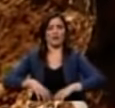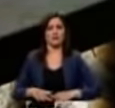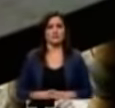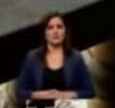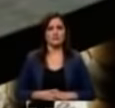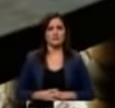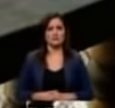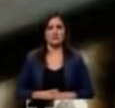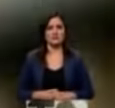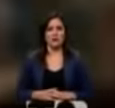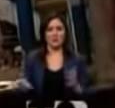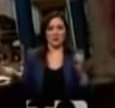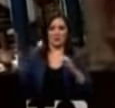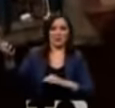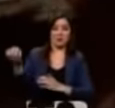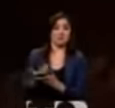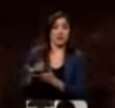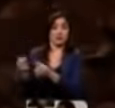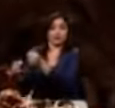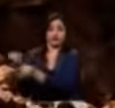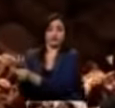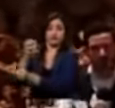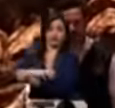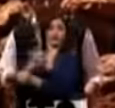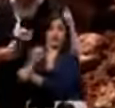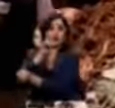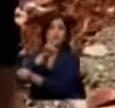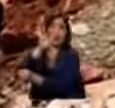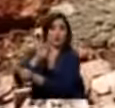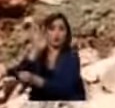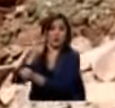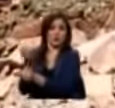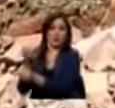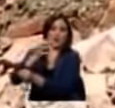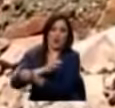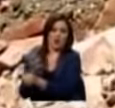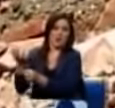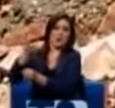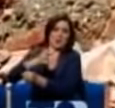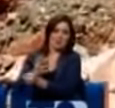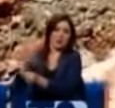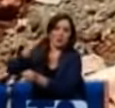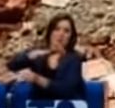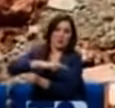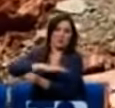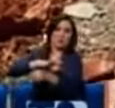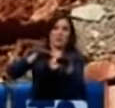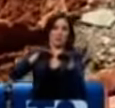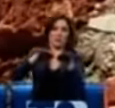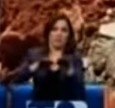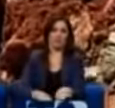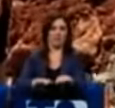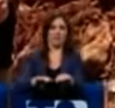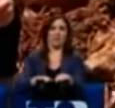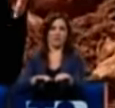tapar el hueco no han funcionado. Desde que ocurrió el socavón se han depositado 288 volquetadas de material pétreo para rellenar el terreno. Esfuerzo